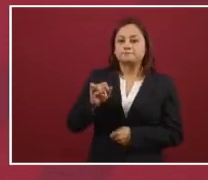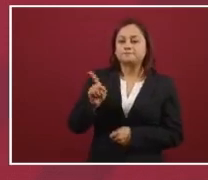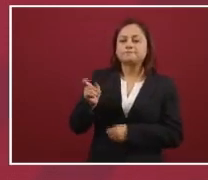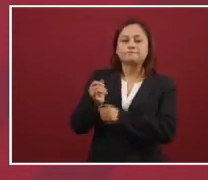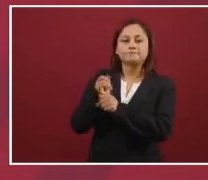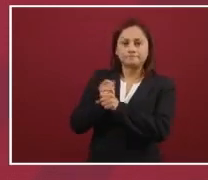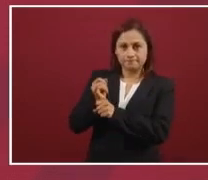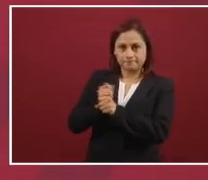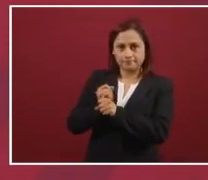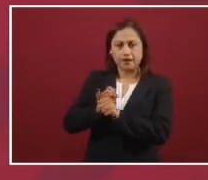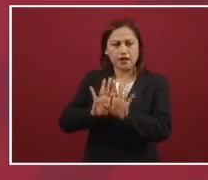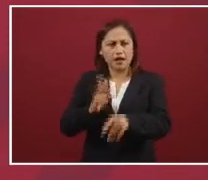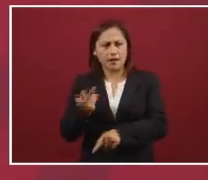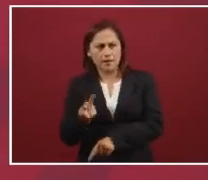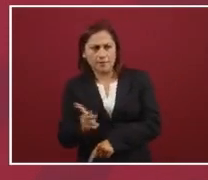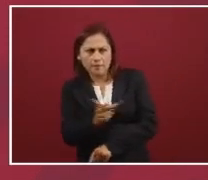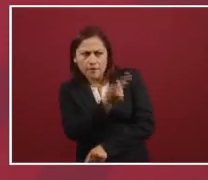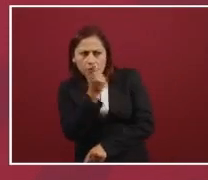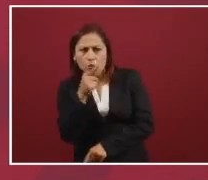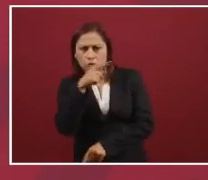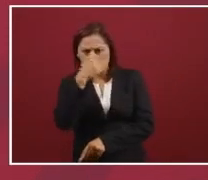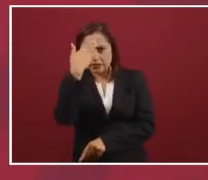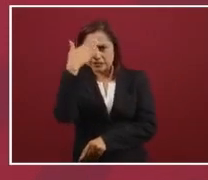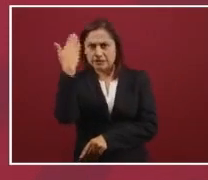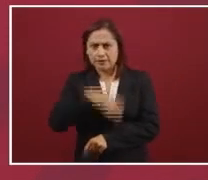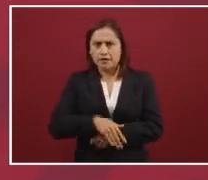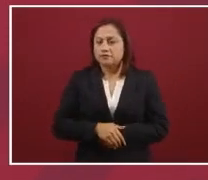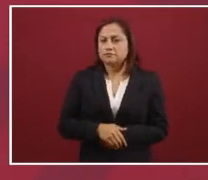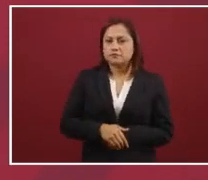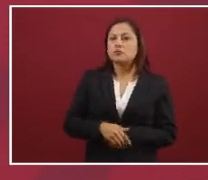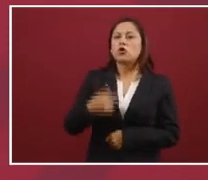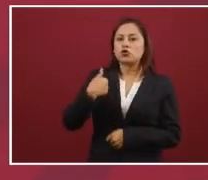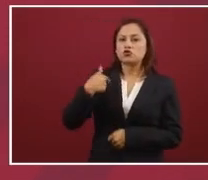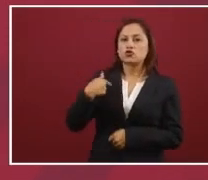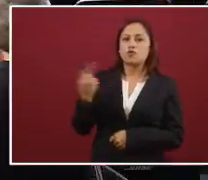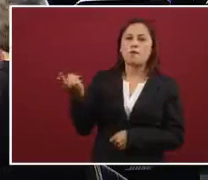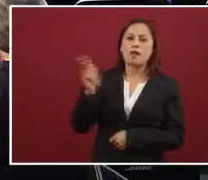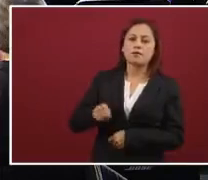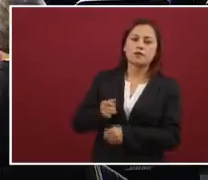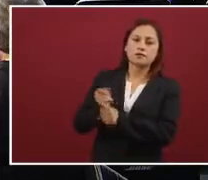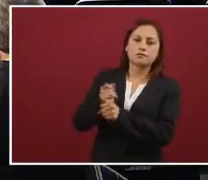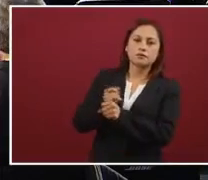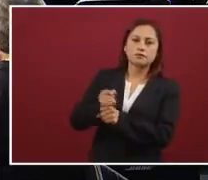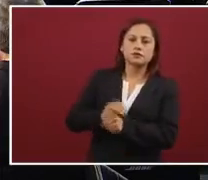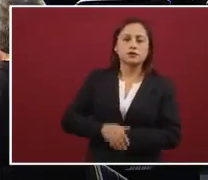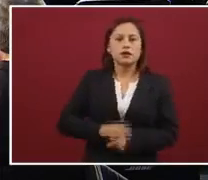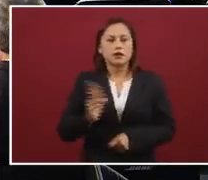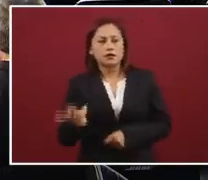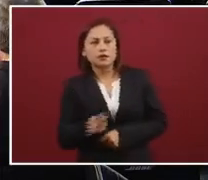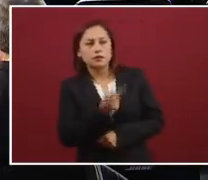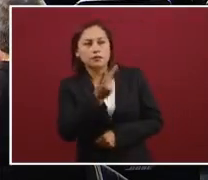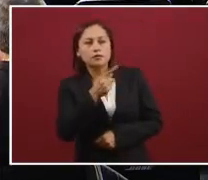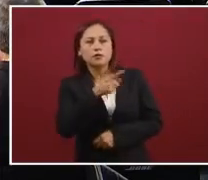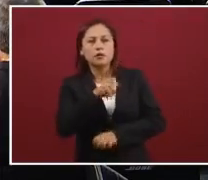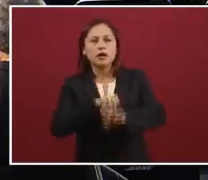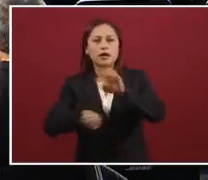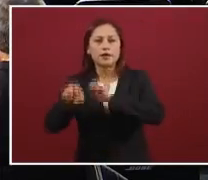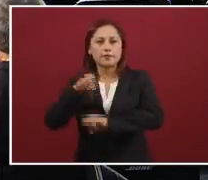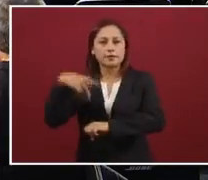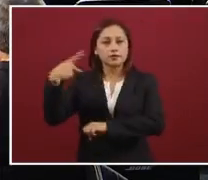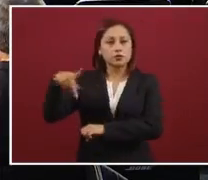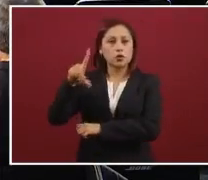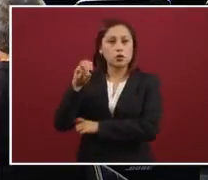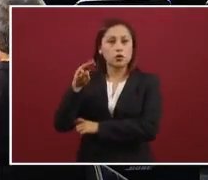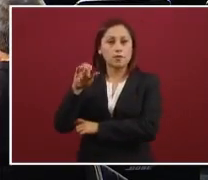en lo personal lo sabía? Yo ordené que se hiciera la investigación. ¿Habrá un veto para las empresas de Lomelí